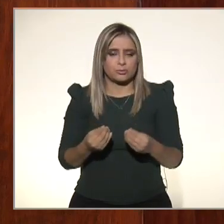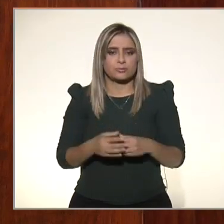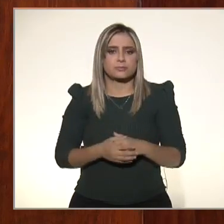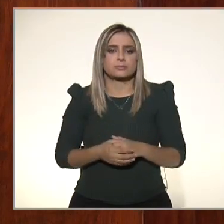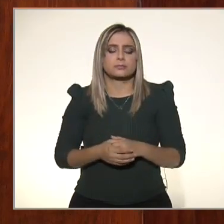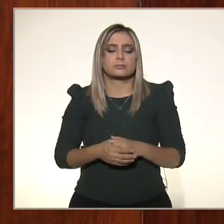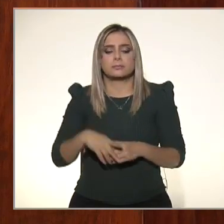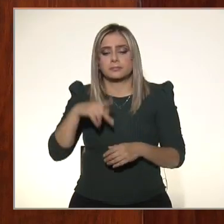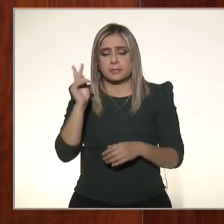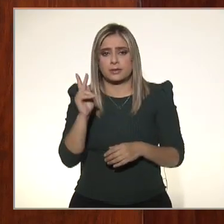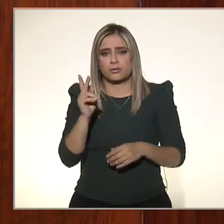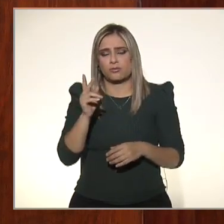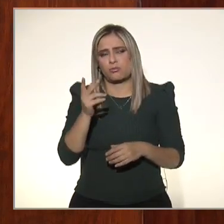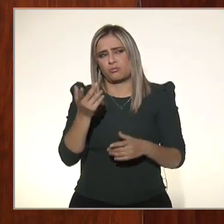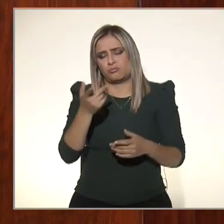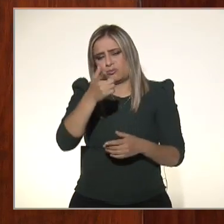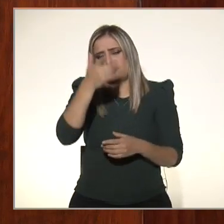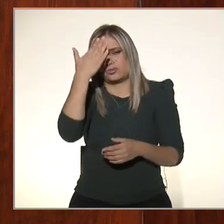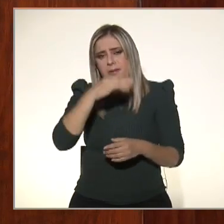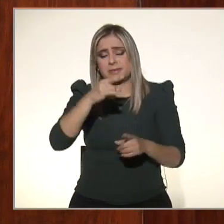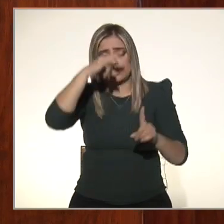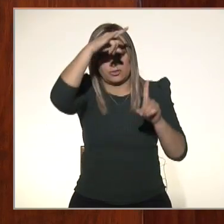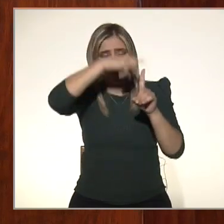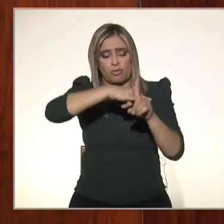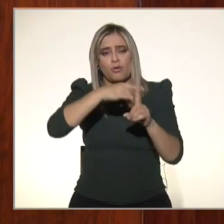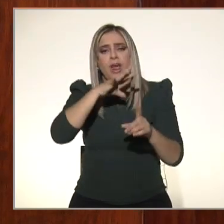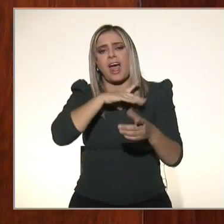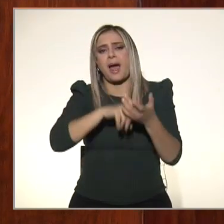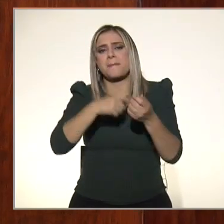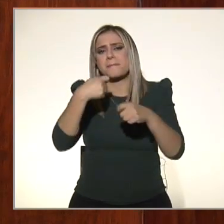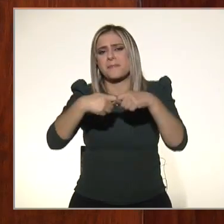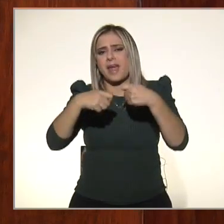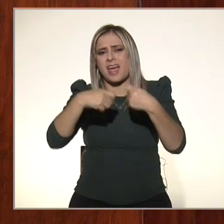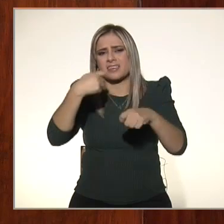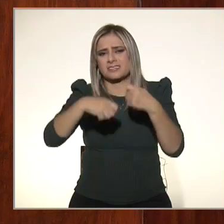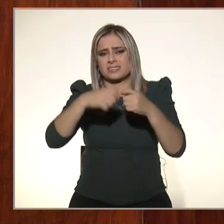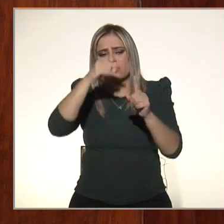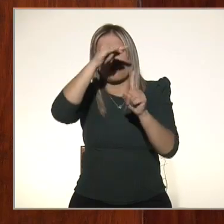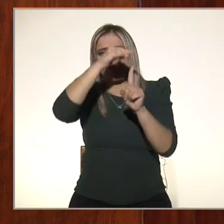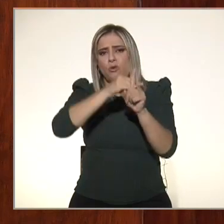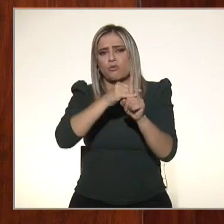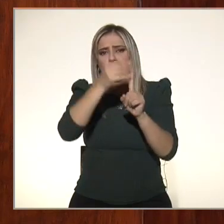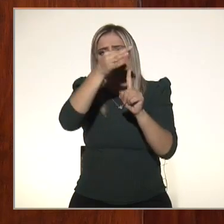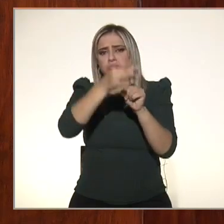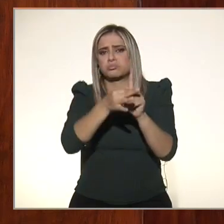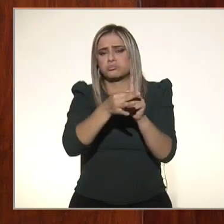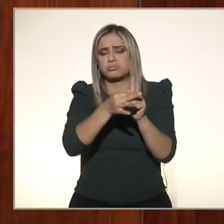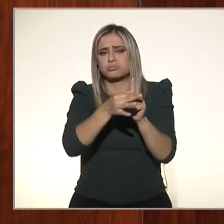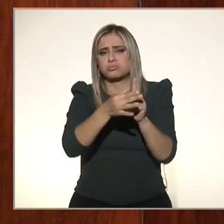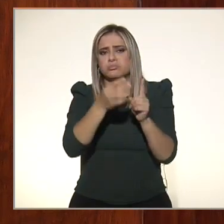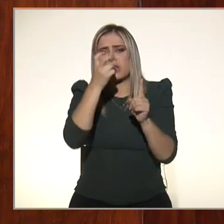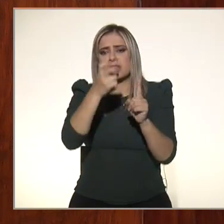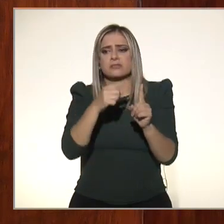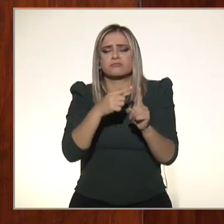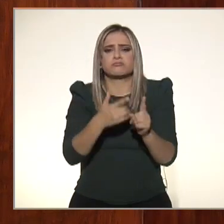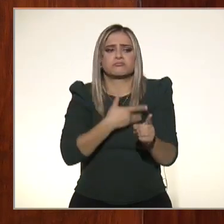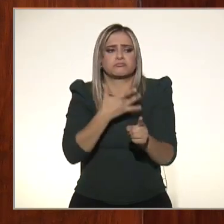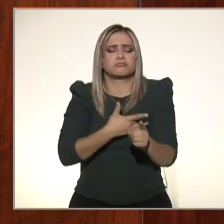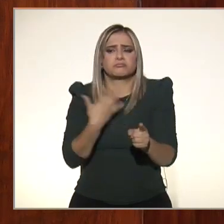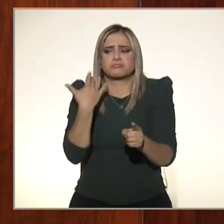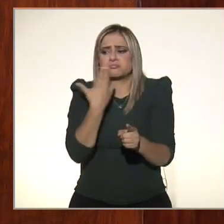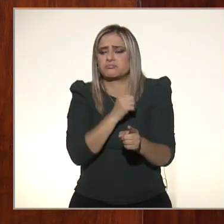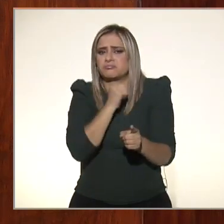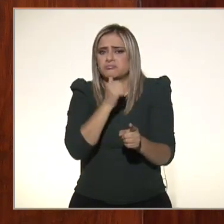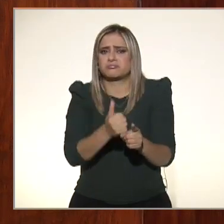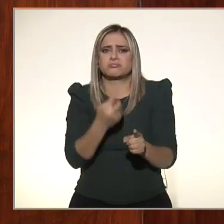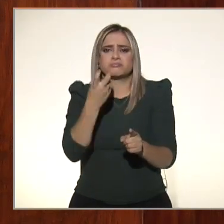barrera, de látex en este caso, ¿no? Y por eso, y tiene que ver en ese sentido con la sensibilidad también. Pero tiene